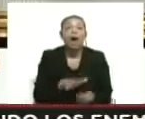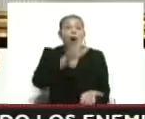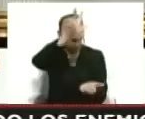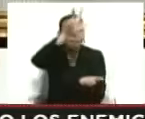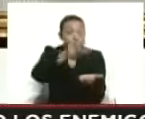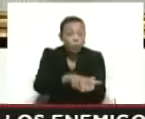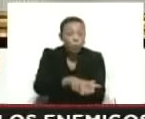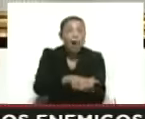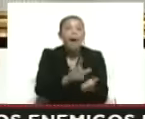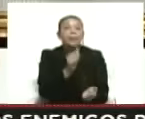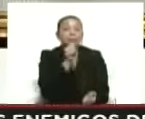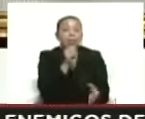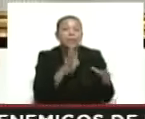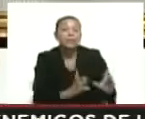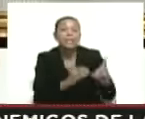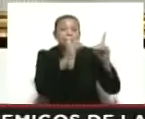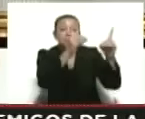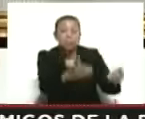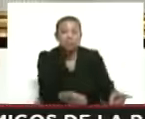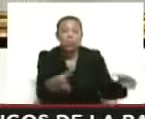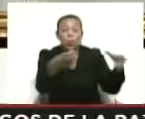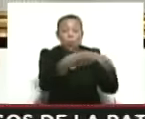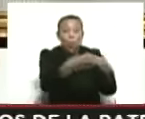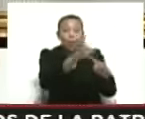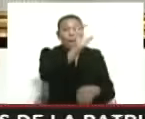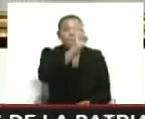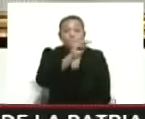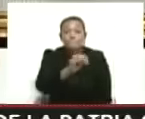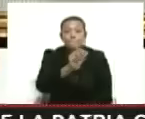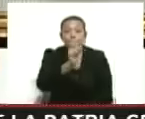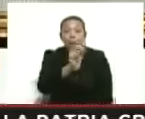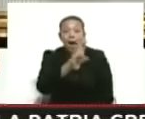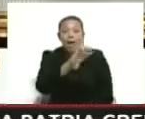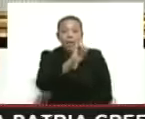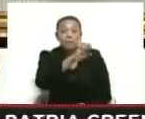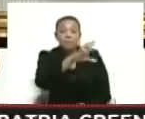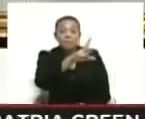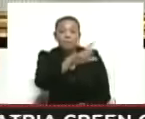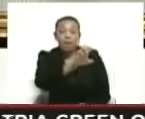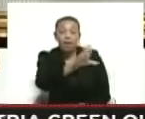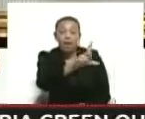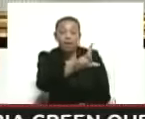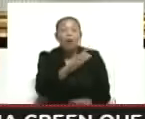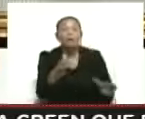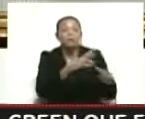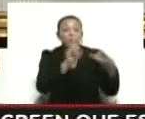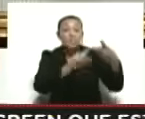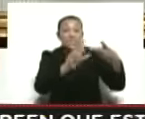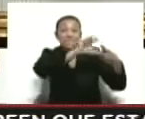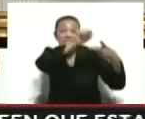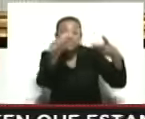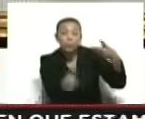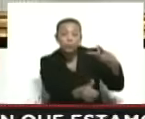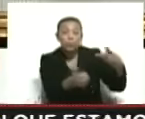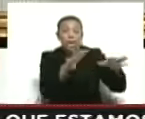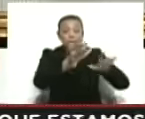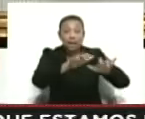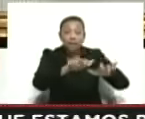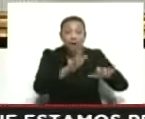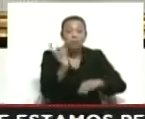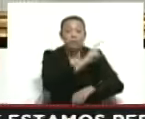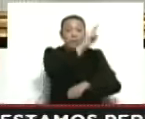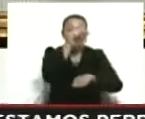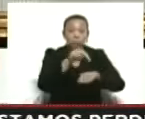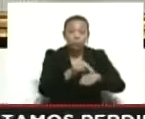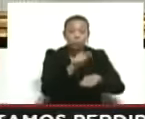por aprobar la designación de la ciudadana Maribel Guedes para que ejerza funciones como subsecretaria de la Asamblea